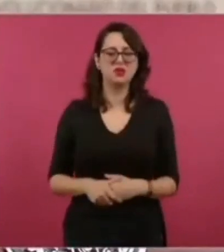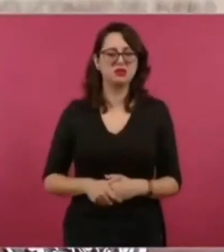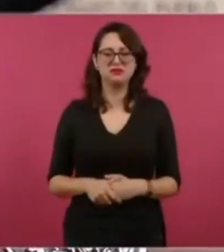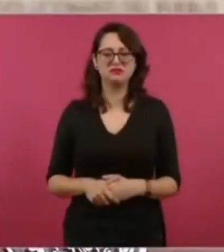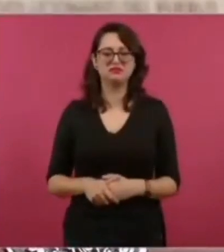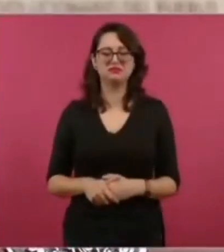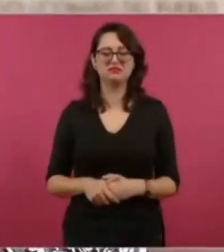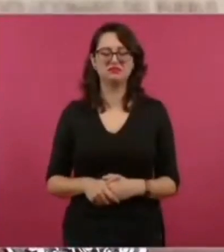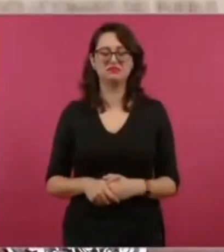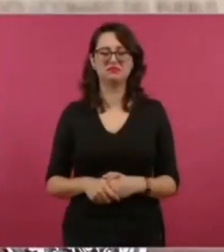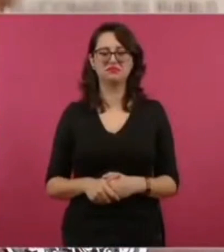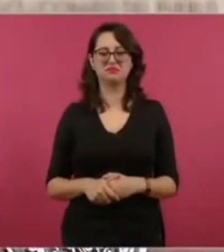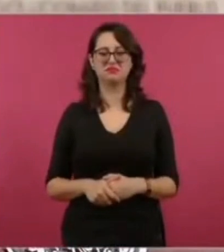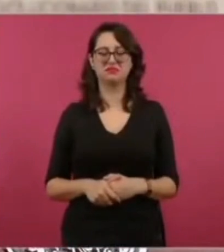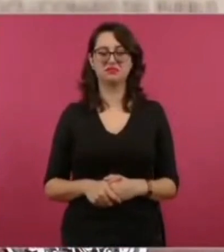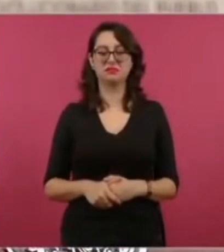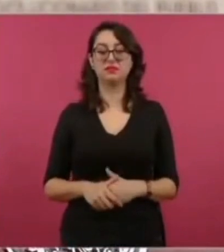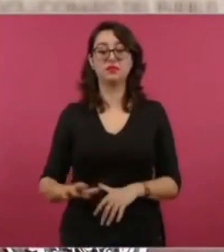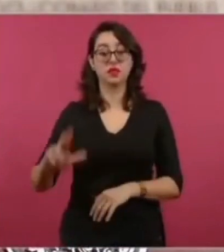Y yo creo que